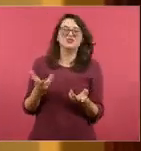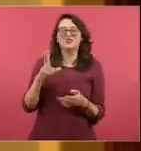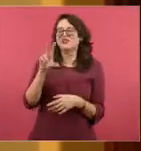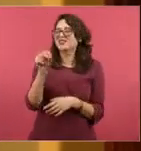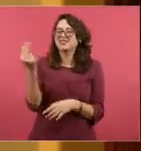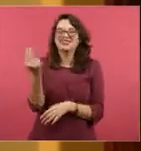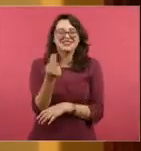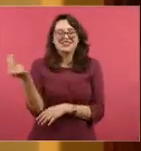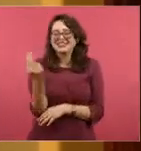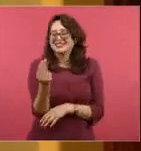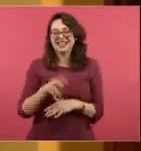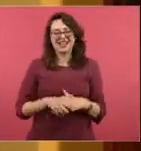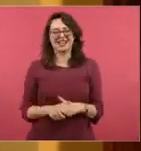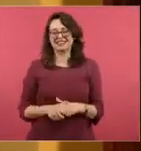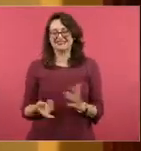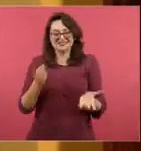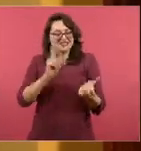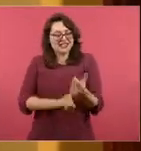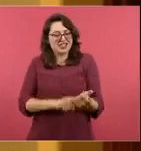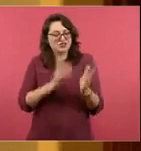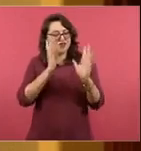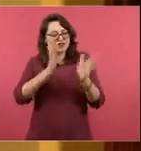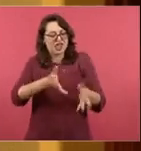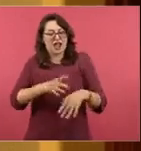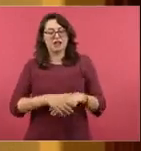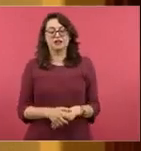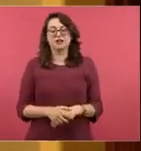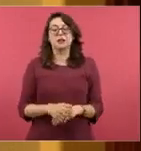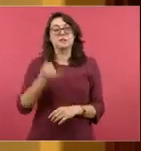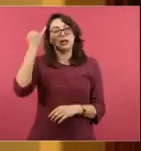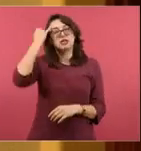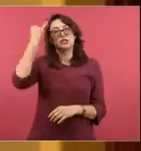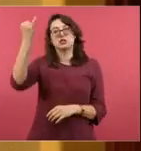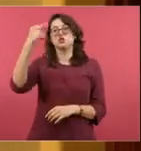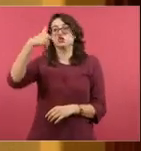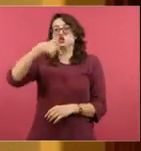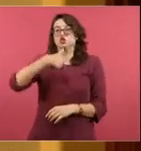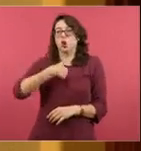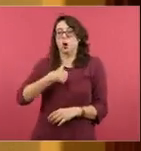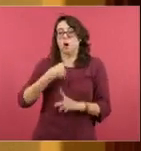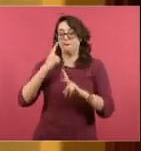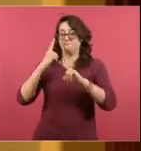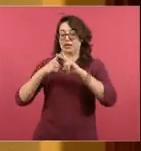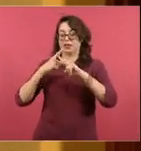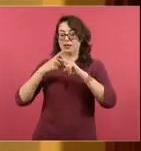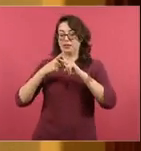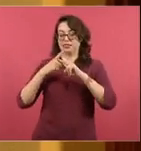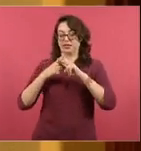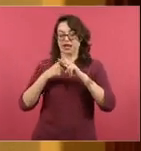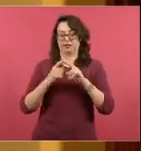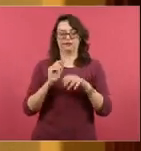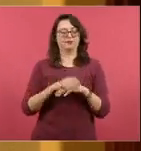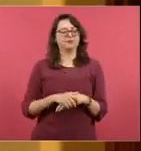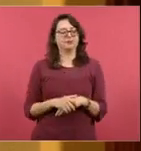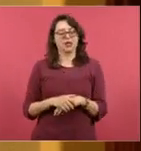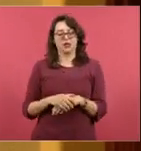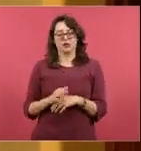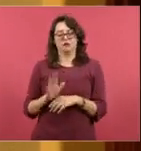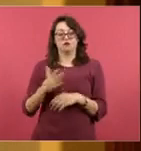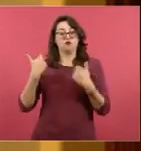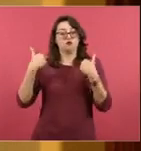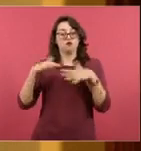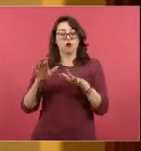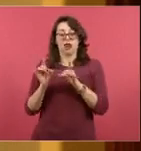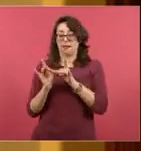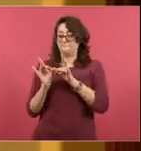lanzar con respecto a algunas de los libros o los contenidos que están marcados, y donde